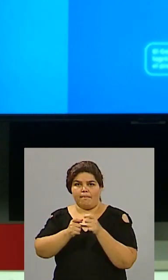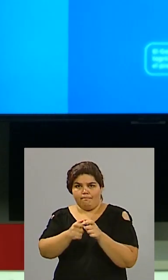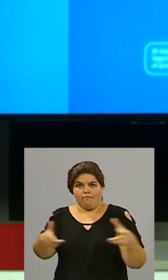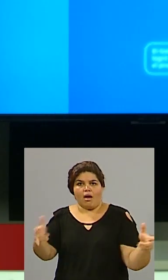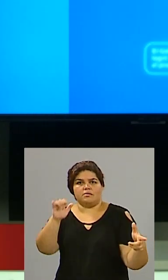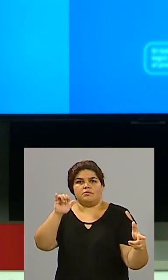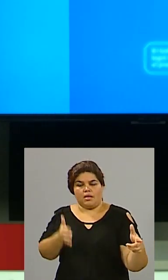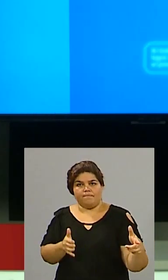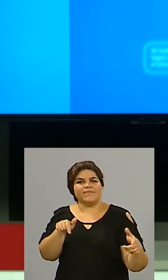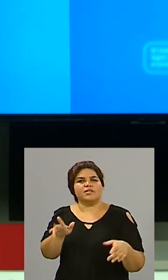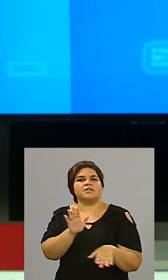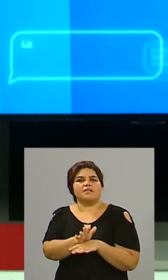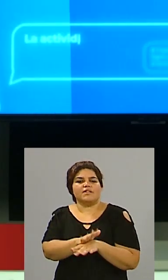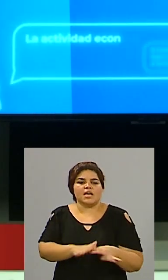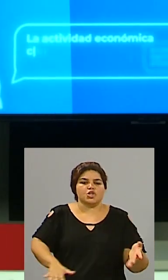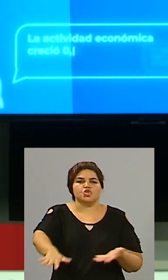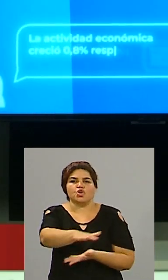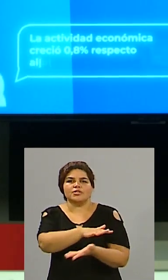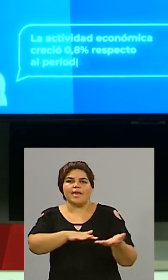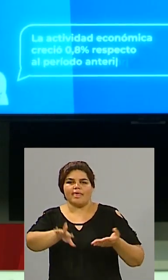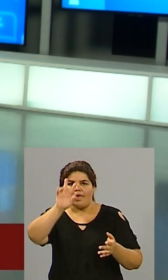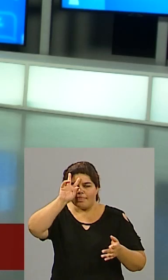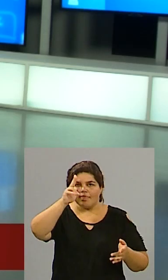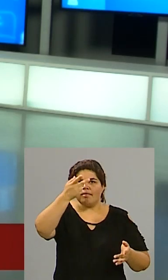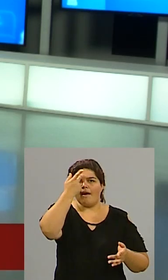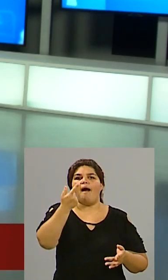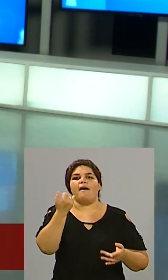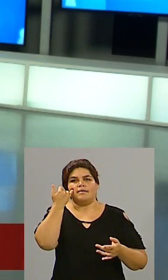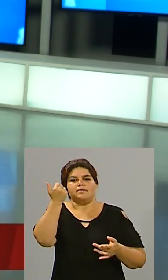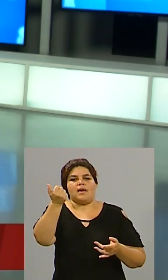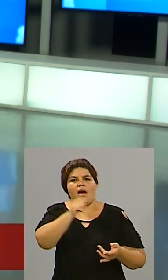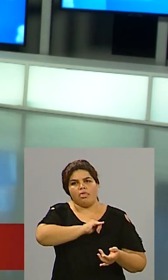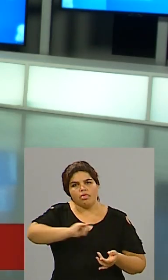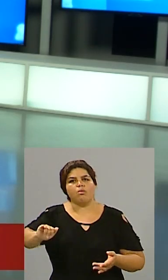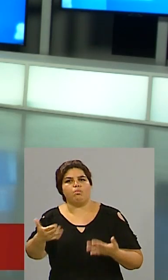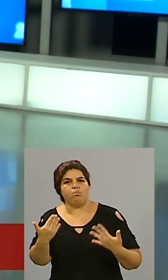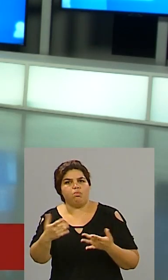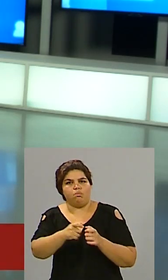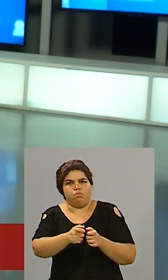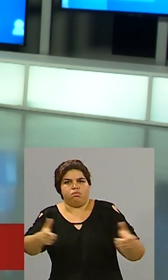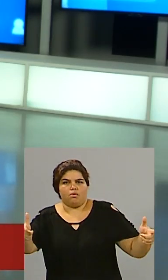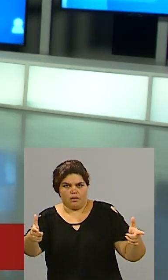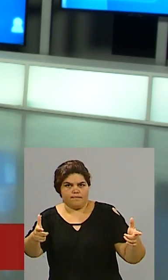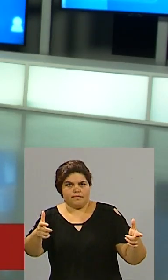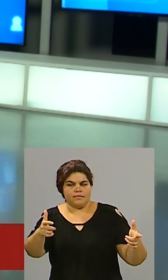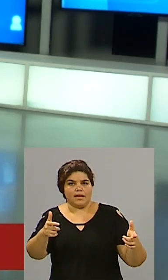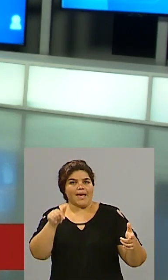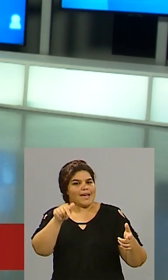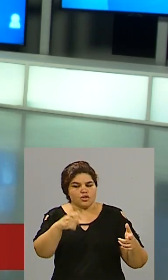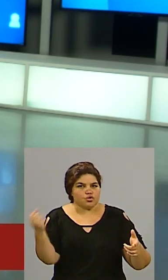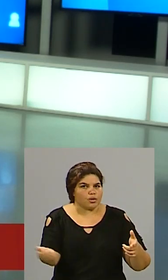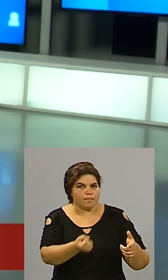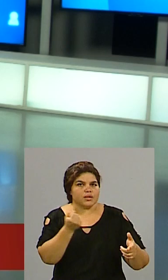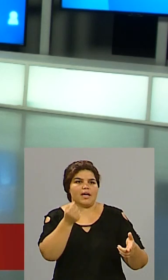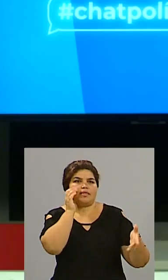la sociedad está cambiando, ¿no? Uh-huh. Que hay capilaridad respecto de estas cuestiones, ¿no? De este orden